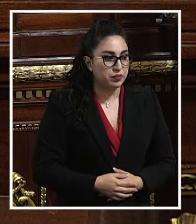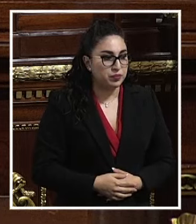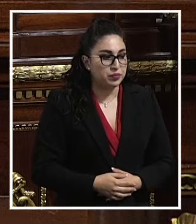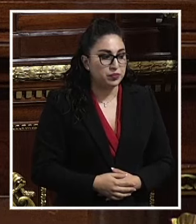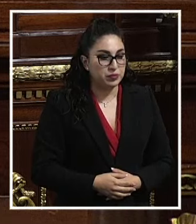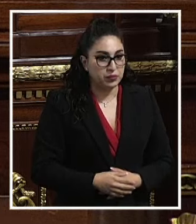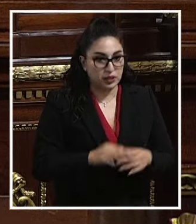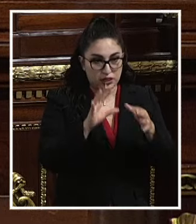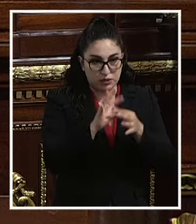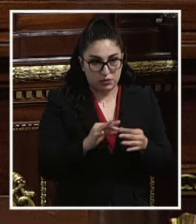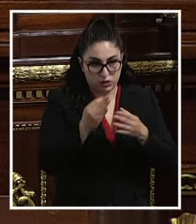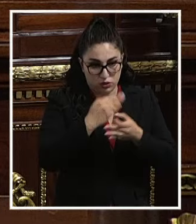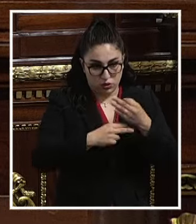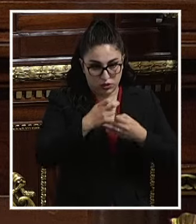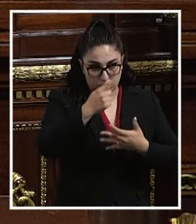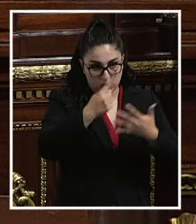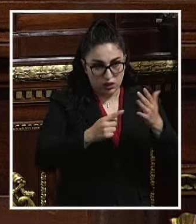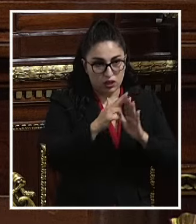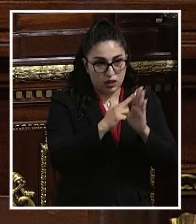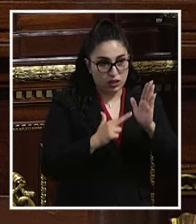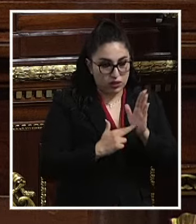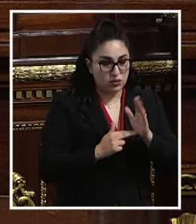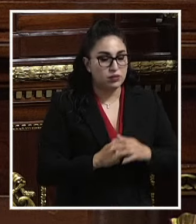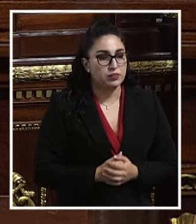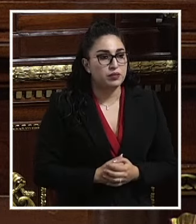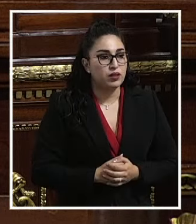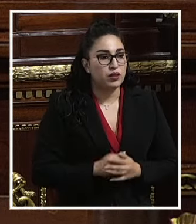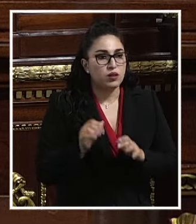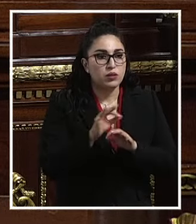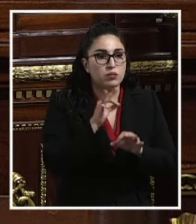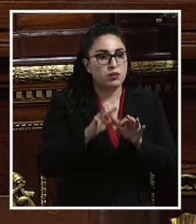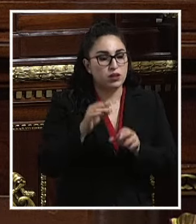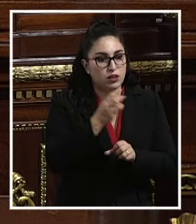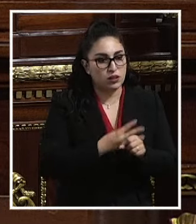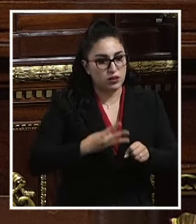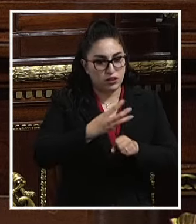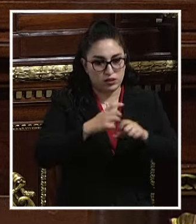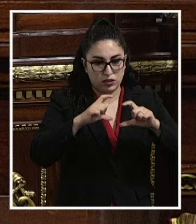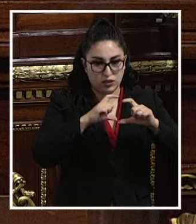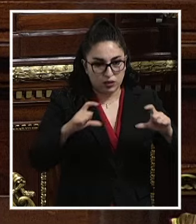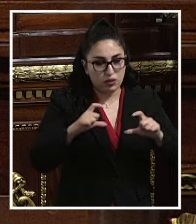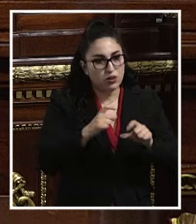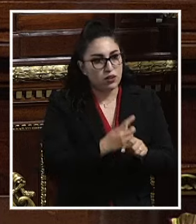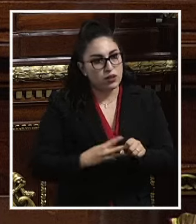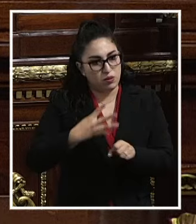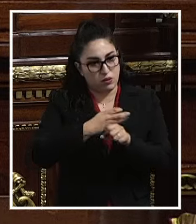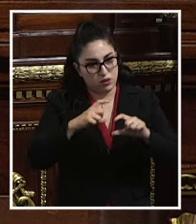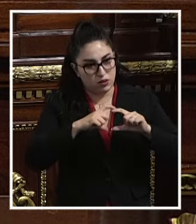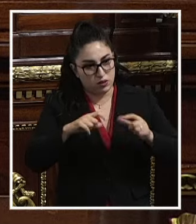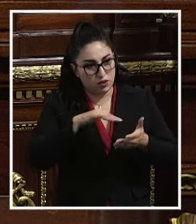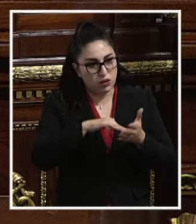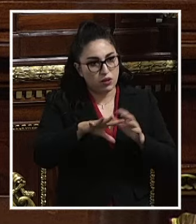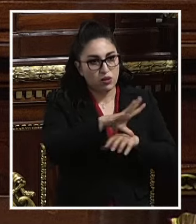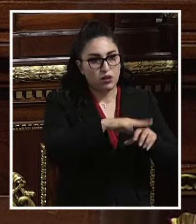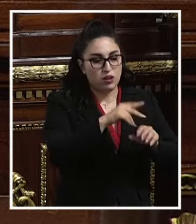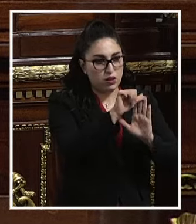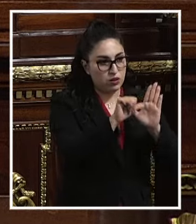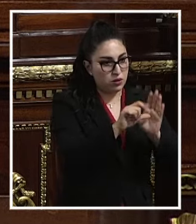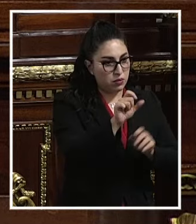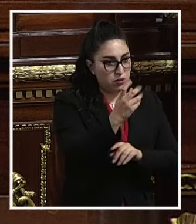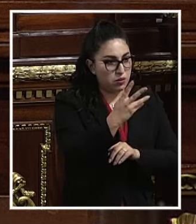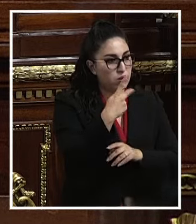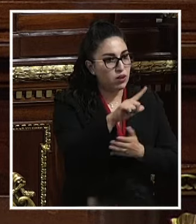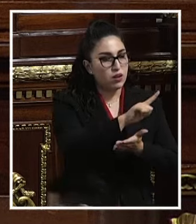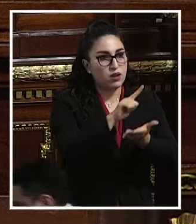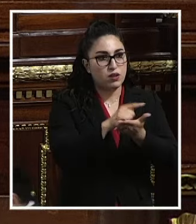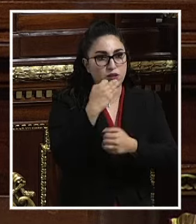Dicho lo anterior, con fundamento en los párrafos tercero y cuarto del artículo 24 de la Ley Orgánica del Congreso de la Ciudad de